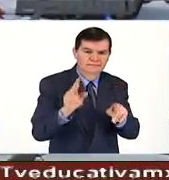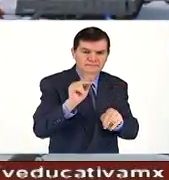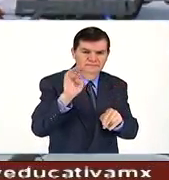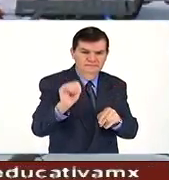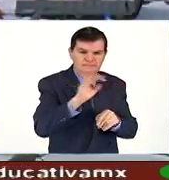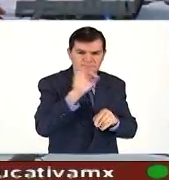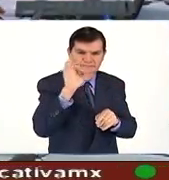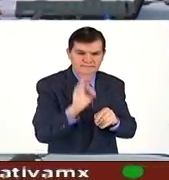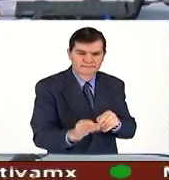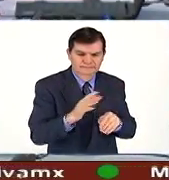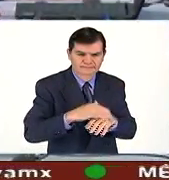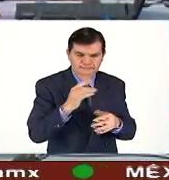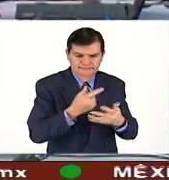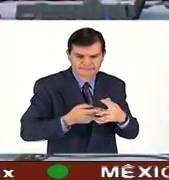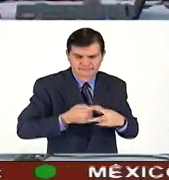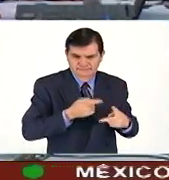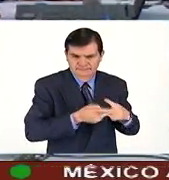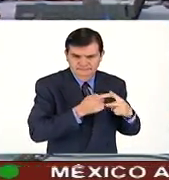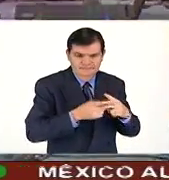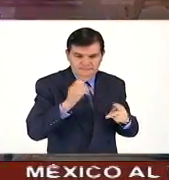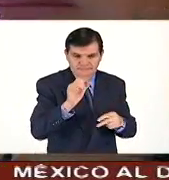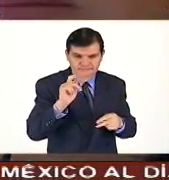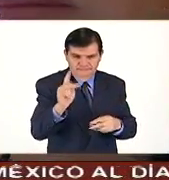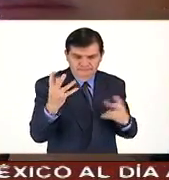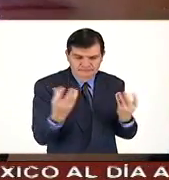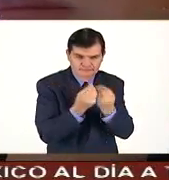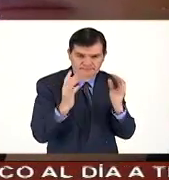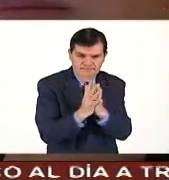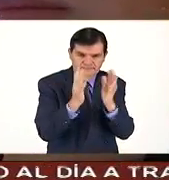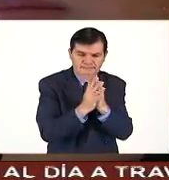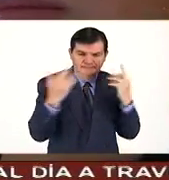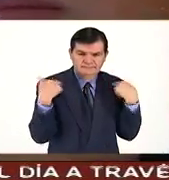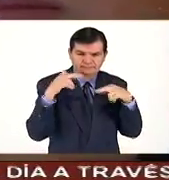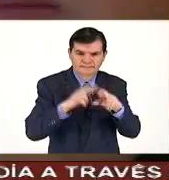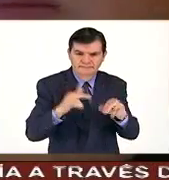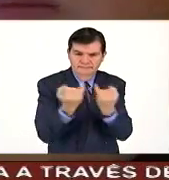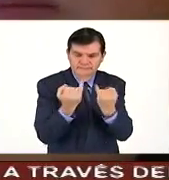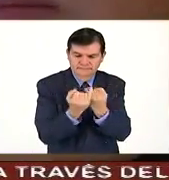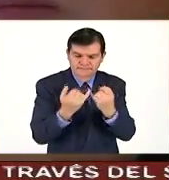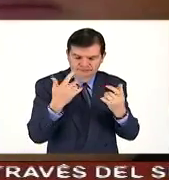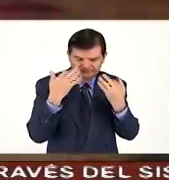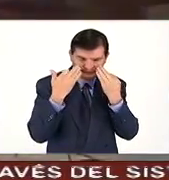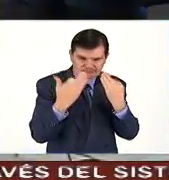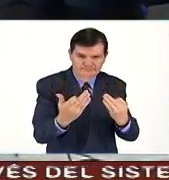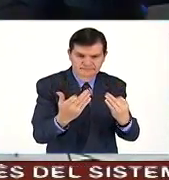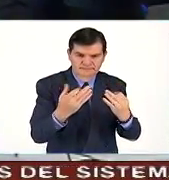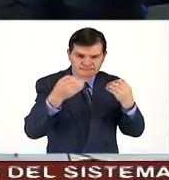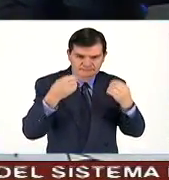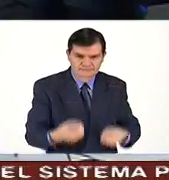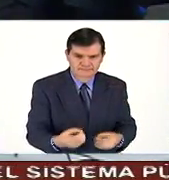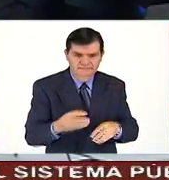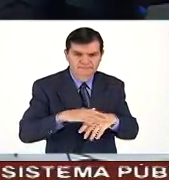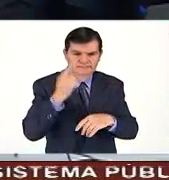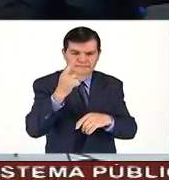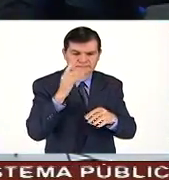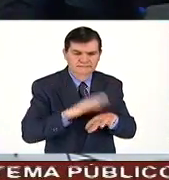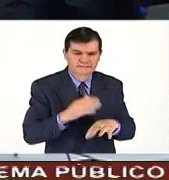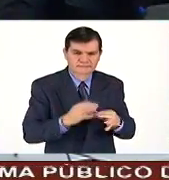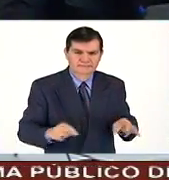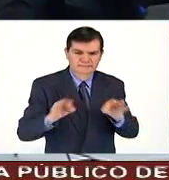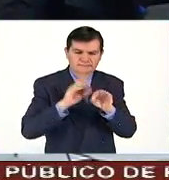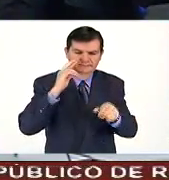89% de lo programado. La SEP reiteró que con la participación de los maestros se hizo patente el compromiso, pero sobre todo